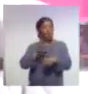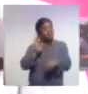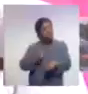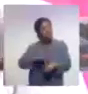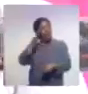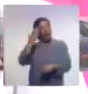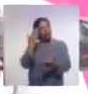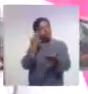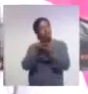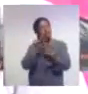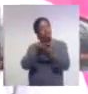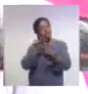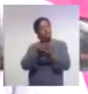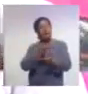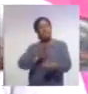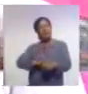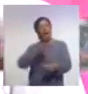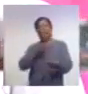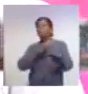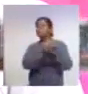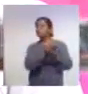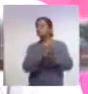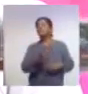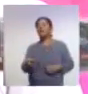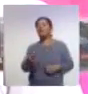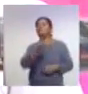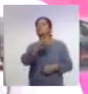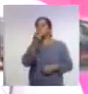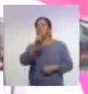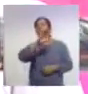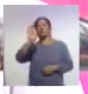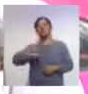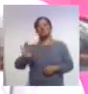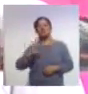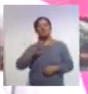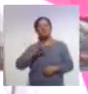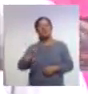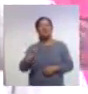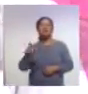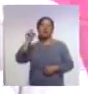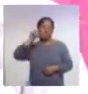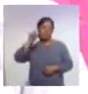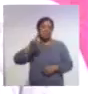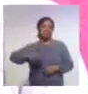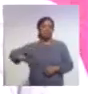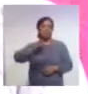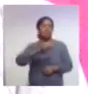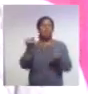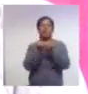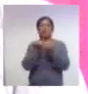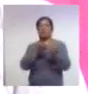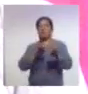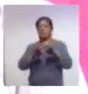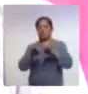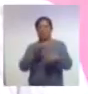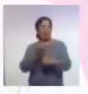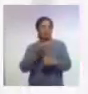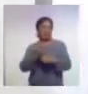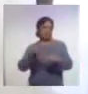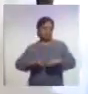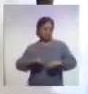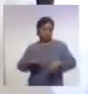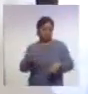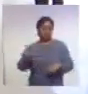institución sigue funcionando al 100%, dándole la atención prioritaria a nuestros pensionados y también a los trabajadores en activo del gobierno del